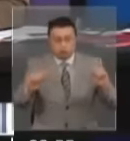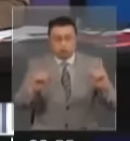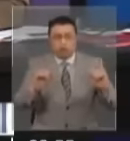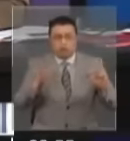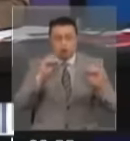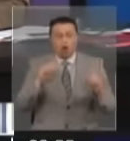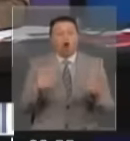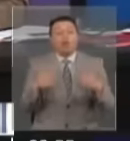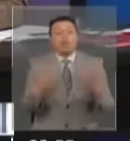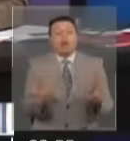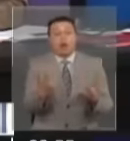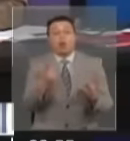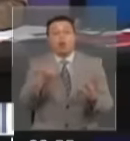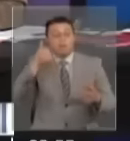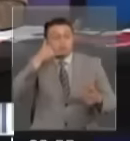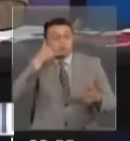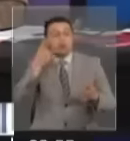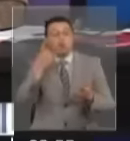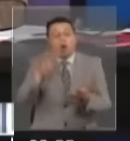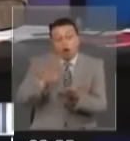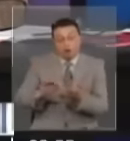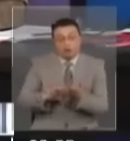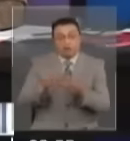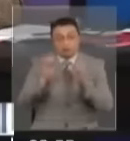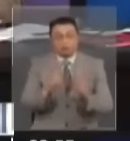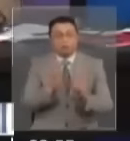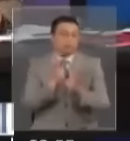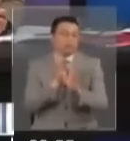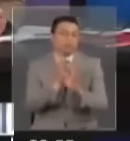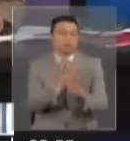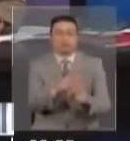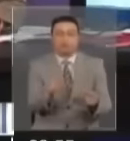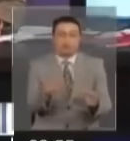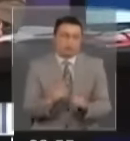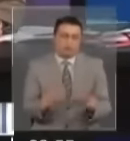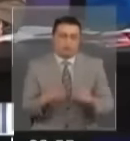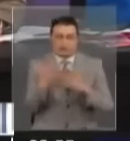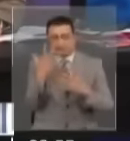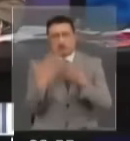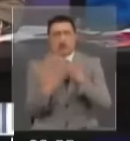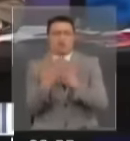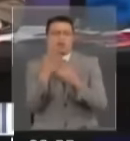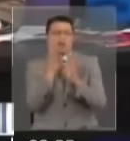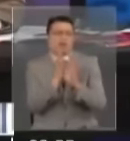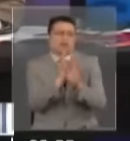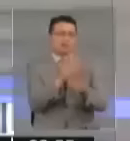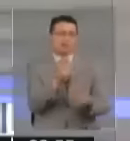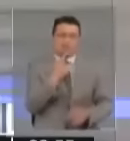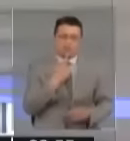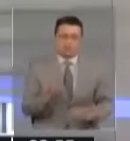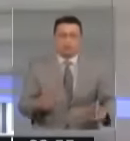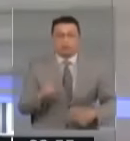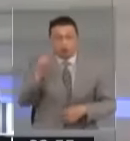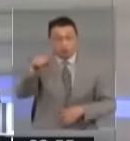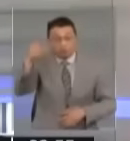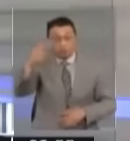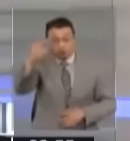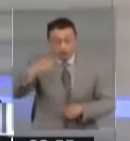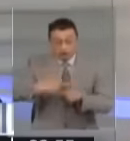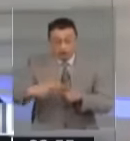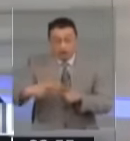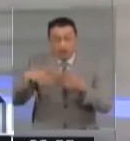generemos un call center o una oficina que asegure que no tengamos más adultos mayores a las 5 de la mañana haciendo cola? En las próximas dos semanas,